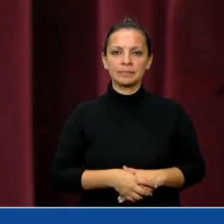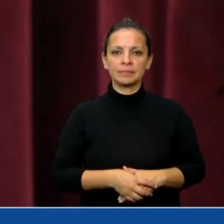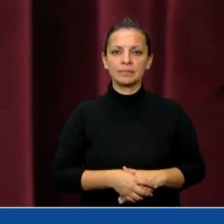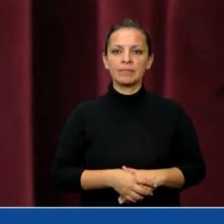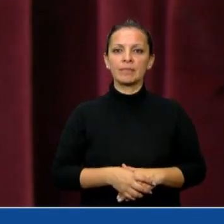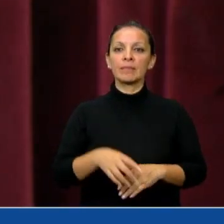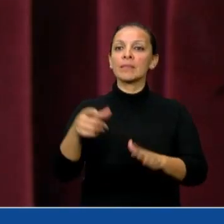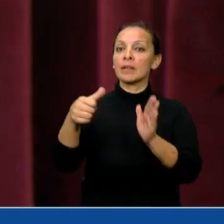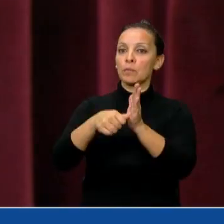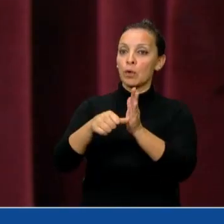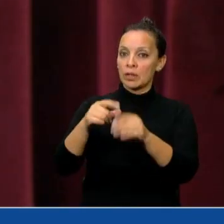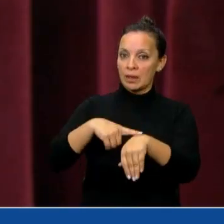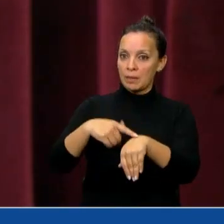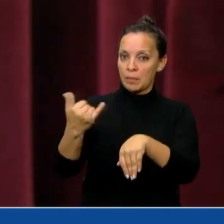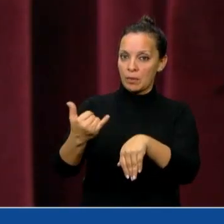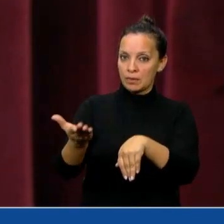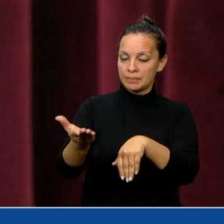Vote por sistema, todavía tiene tiempo.